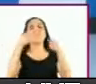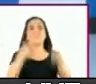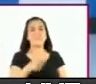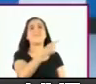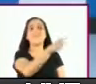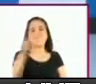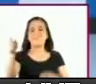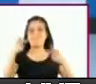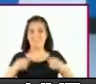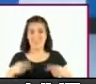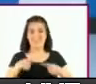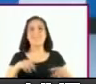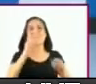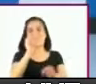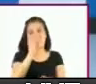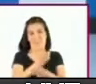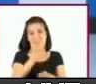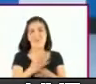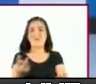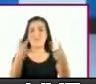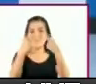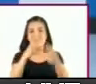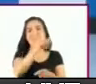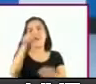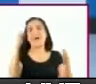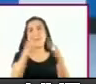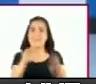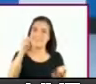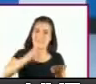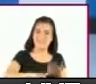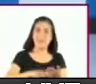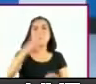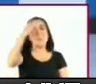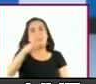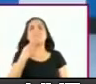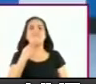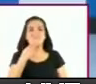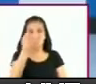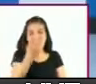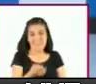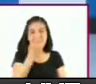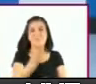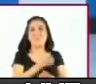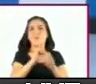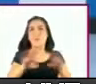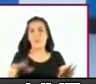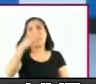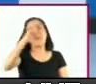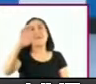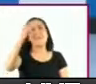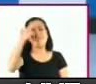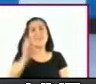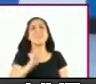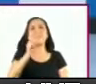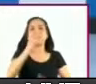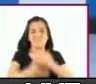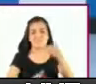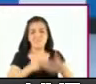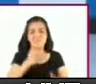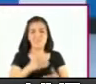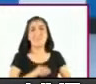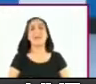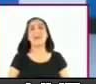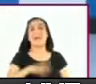a todas las personas que nos siguen desde casa les ha servido esta información para recordar qué son las sucesiones. A partir de lo